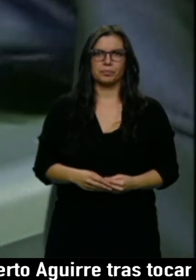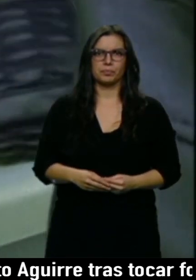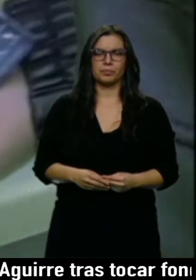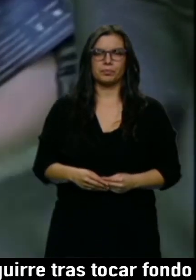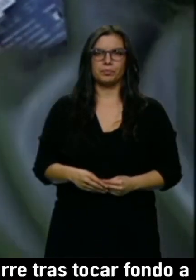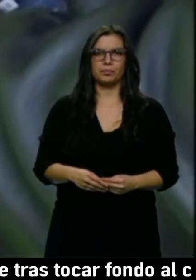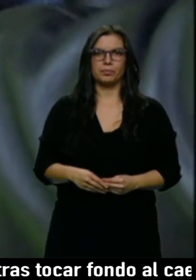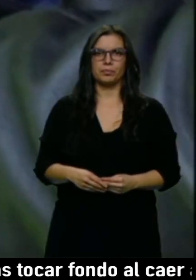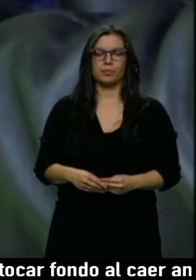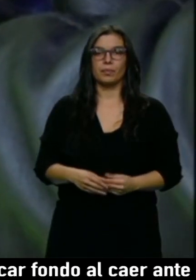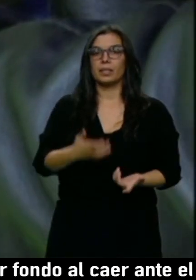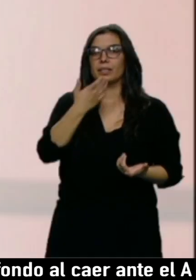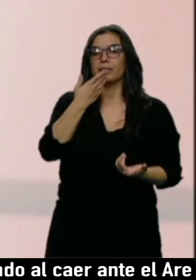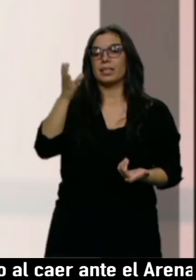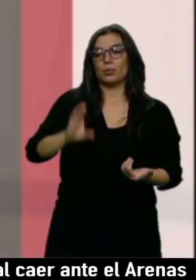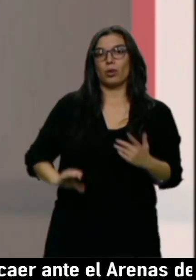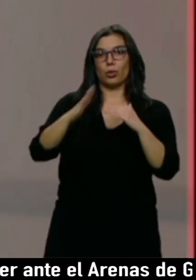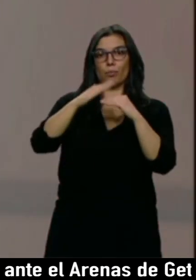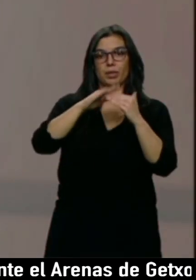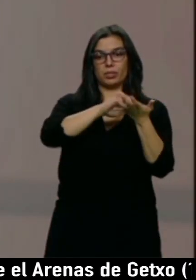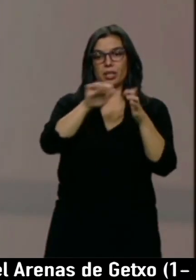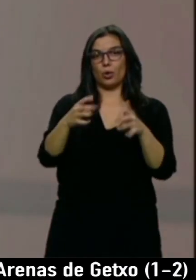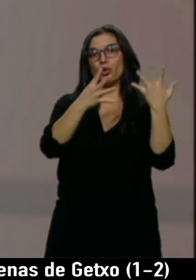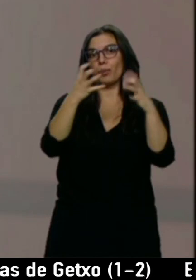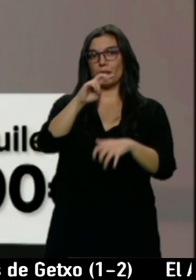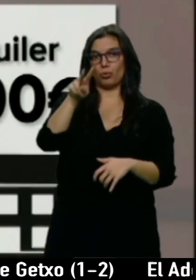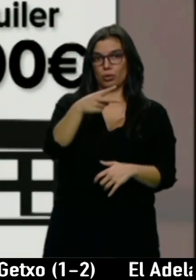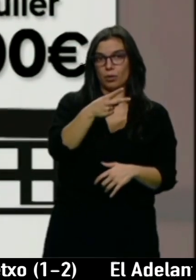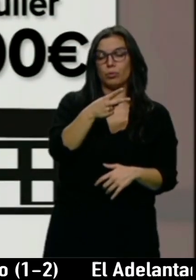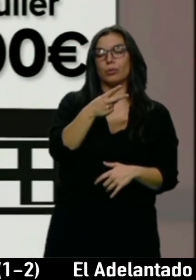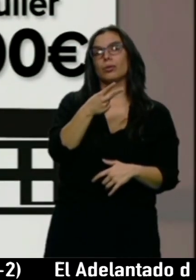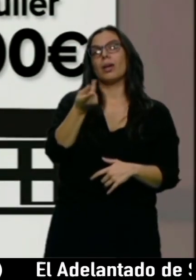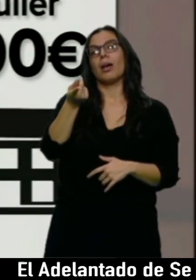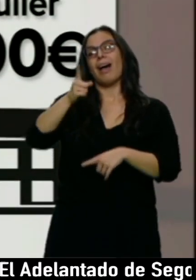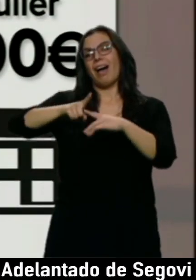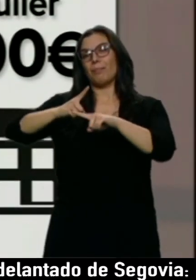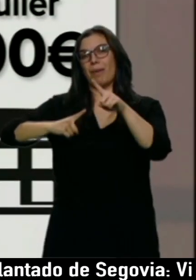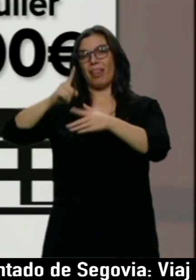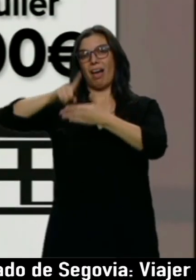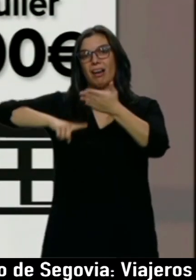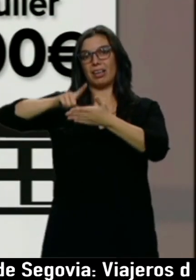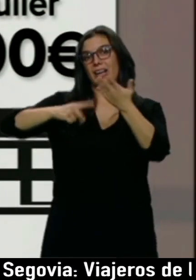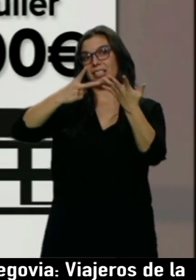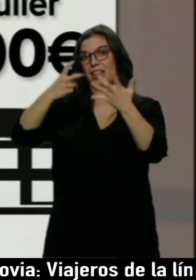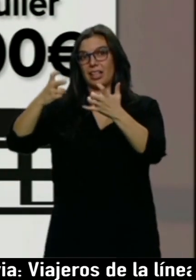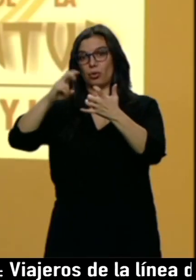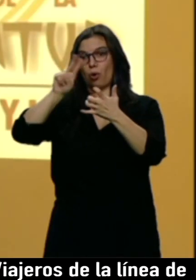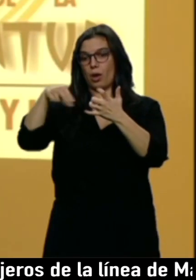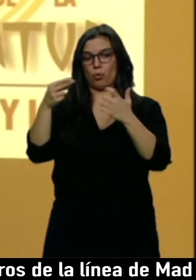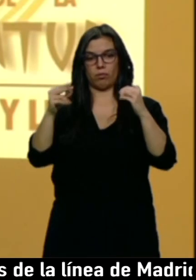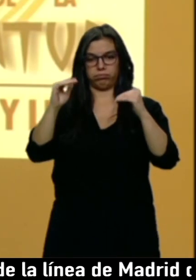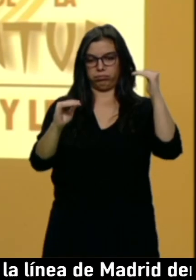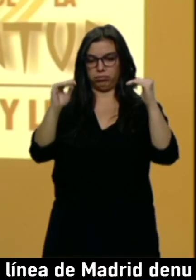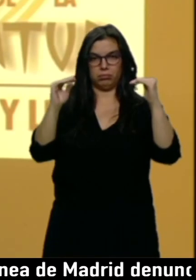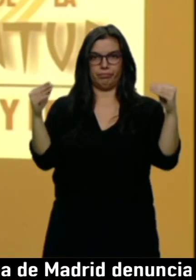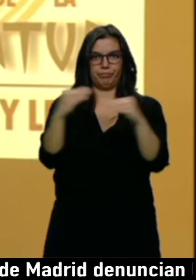Si el salario mínimo en Castilla y León es de 900 euros y un alquiler de media cuesta 700, las cuentas no salen. Ya te